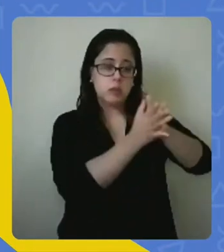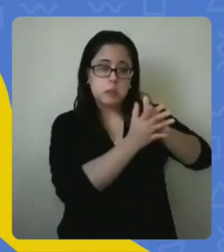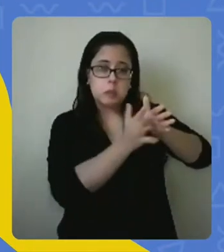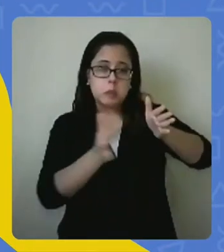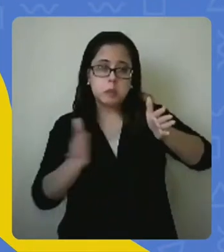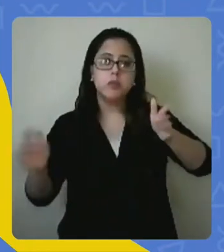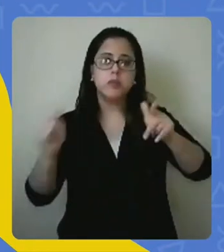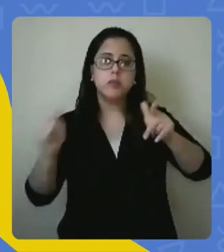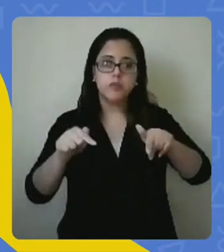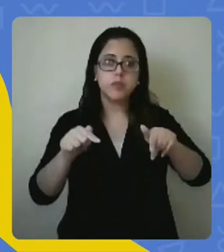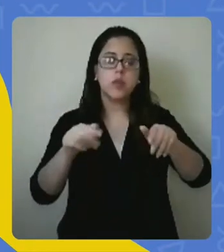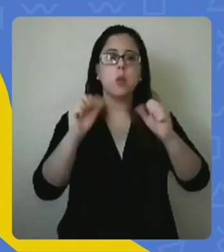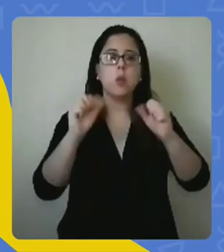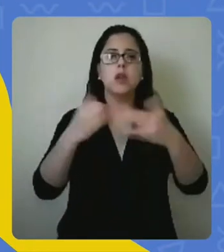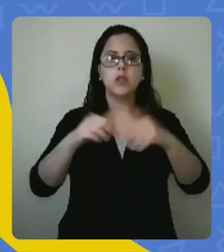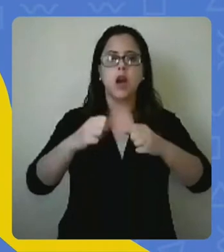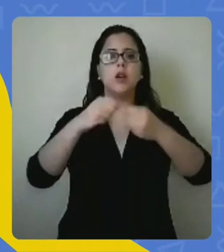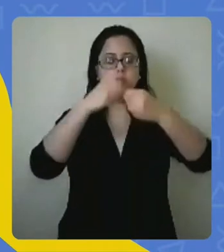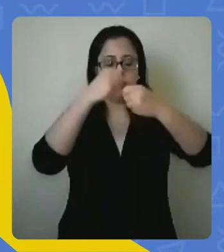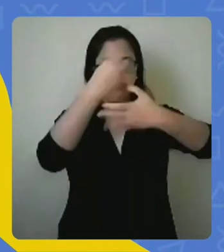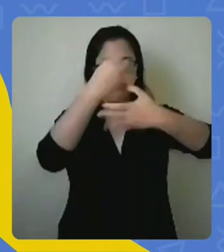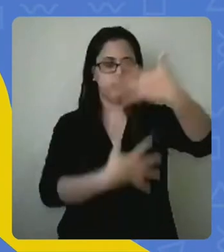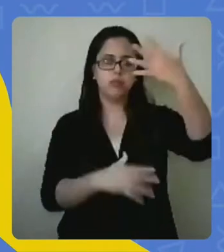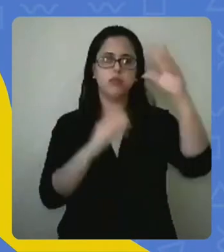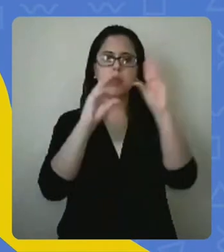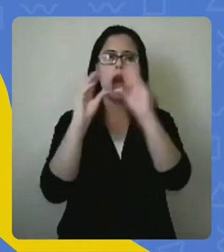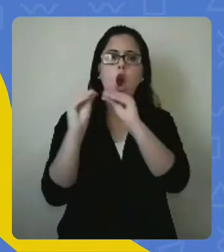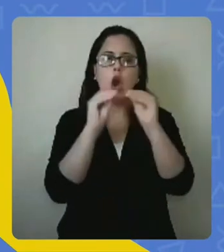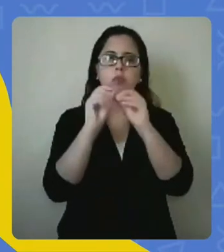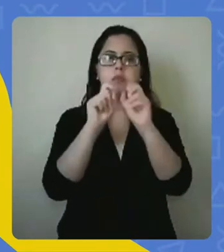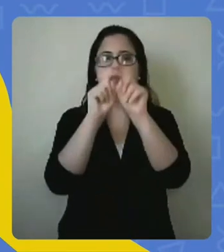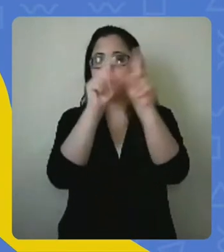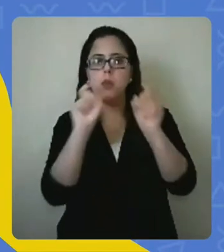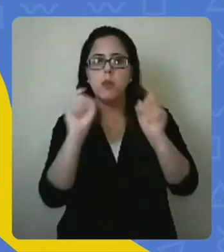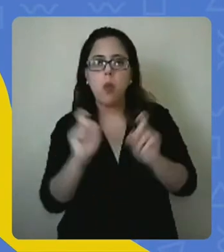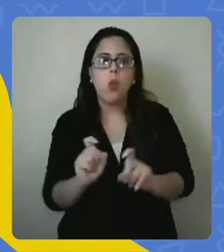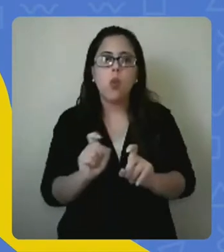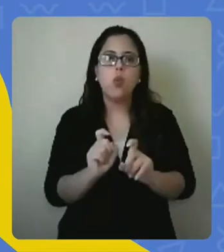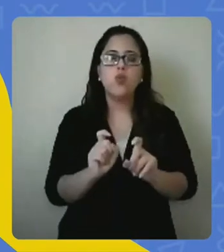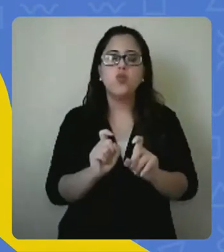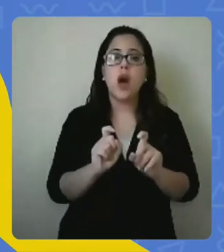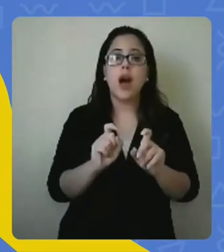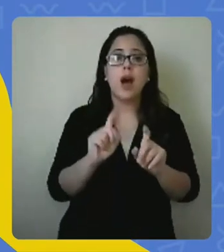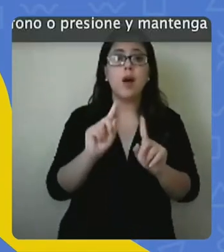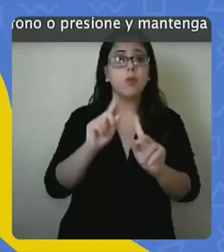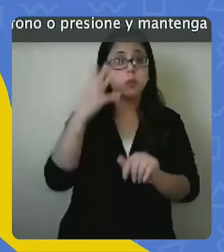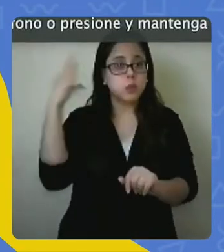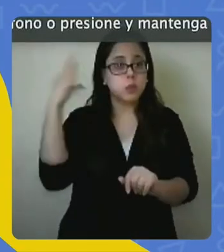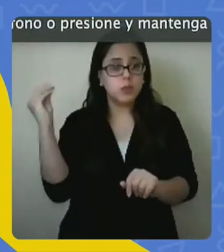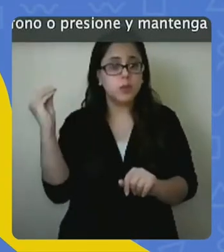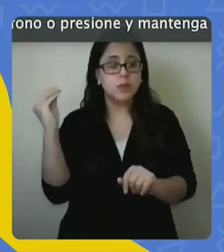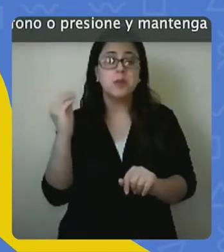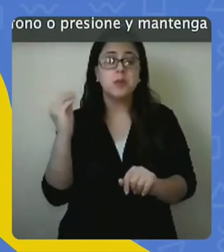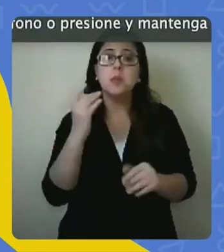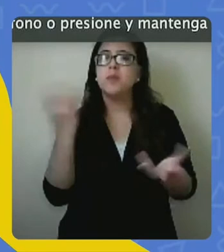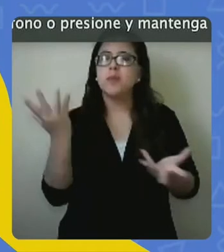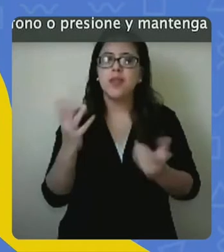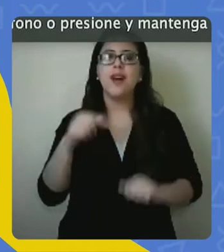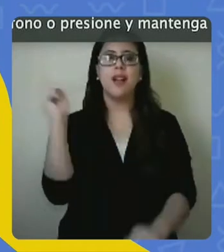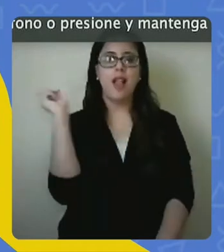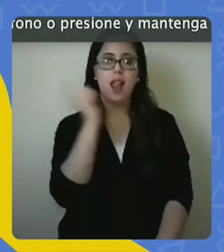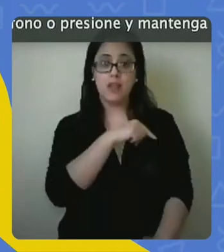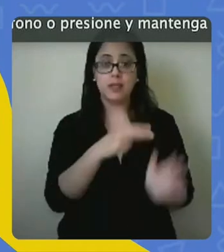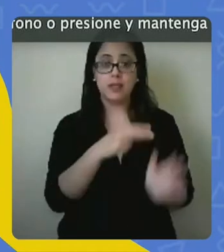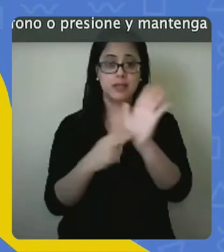pueden ir dejando sus preguntas, consultas, para que no se les olviden, ya que al final de las